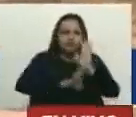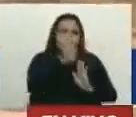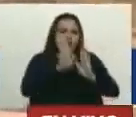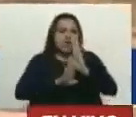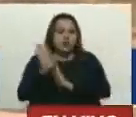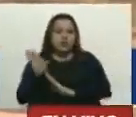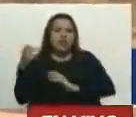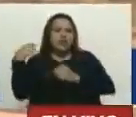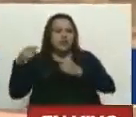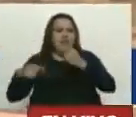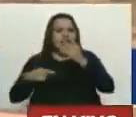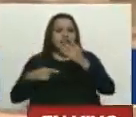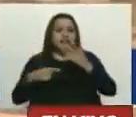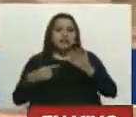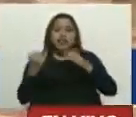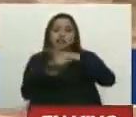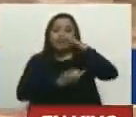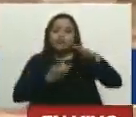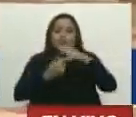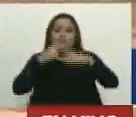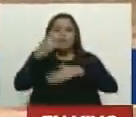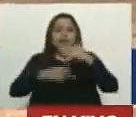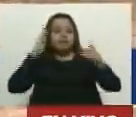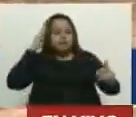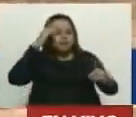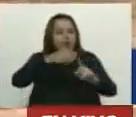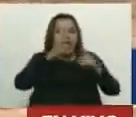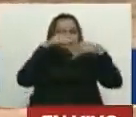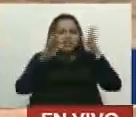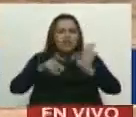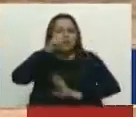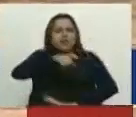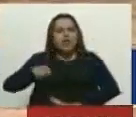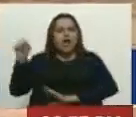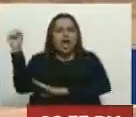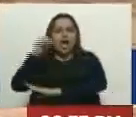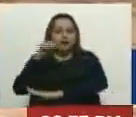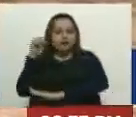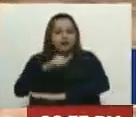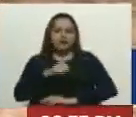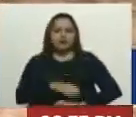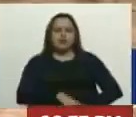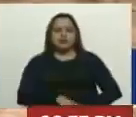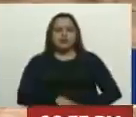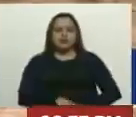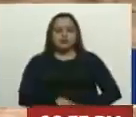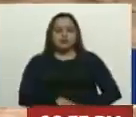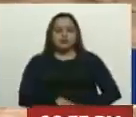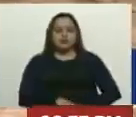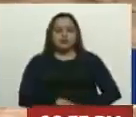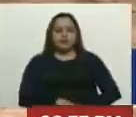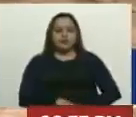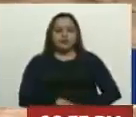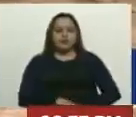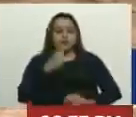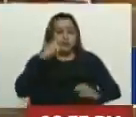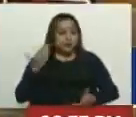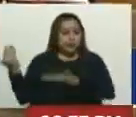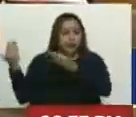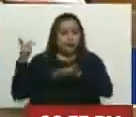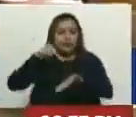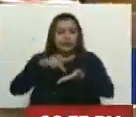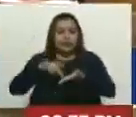en los diferentes planteles de programas dirigidos a las personas con trastornos en el espectro autista. Escuchemos la